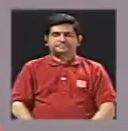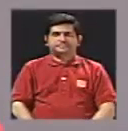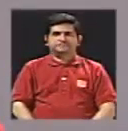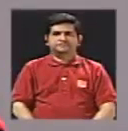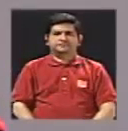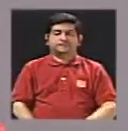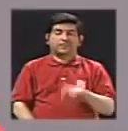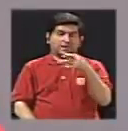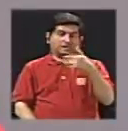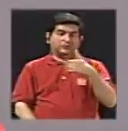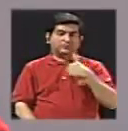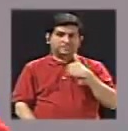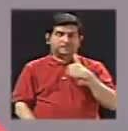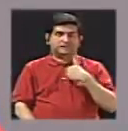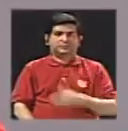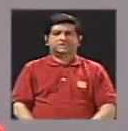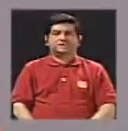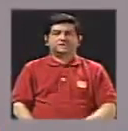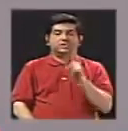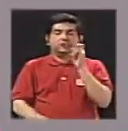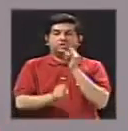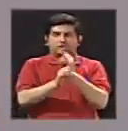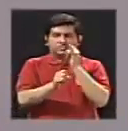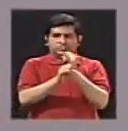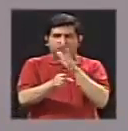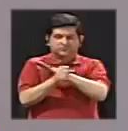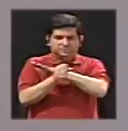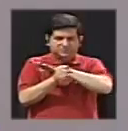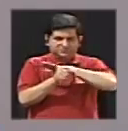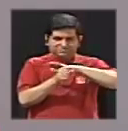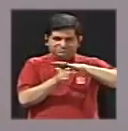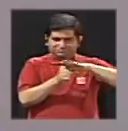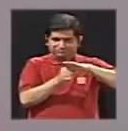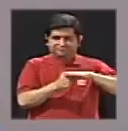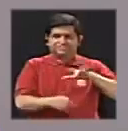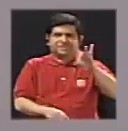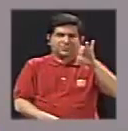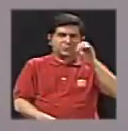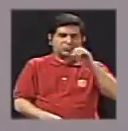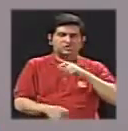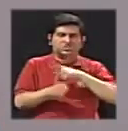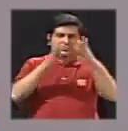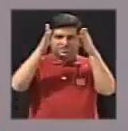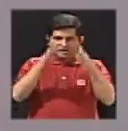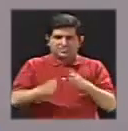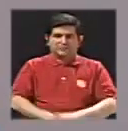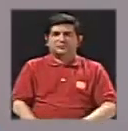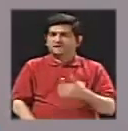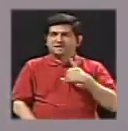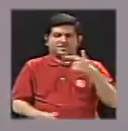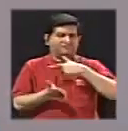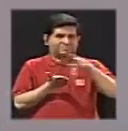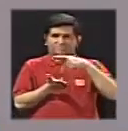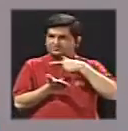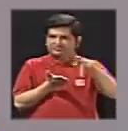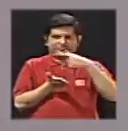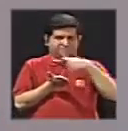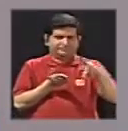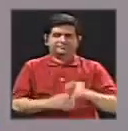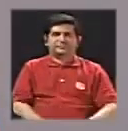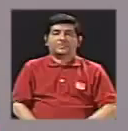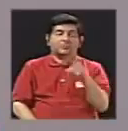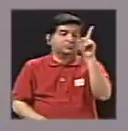Cuando usted tiene una institución completa de 80 profesionales que no reciben su salario,